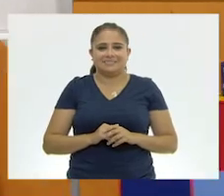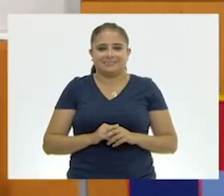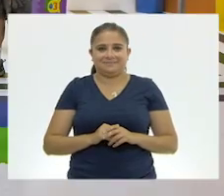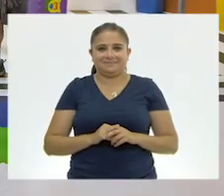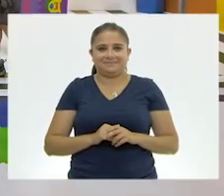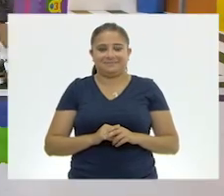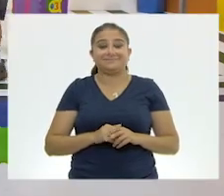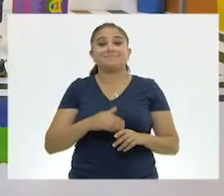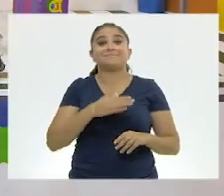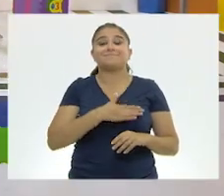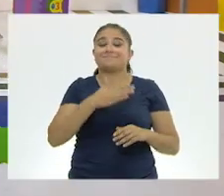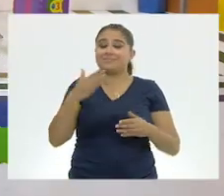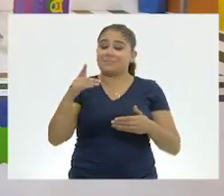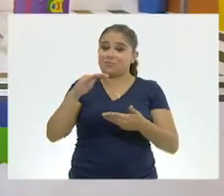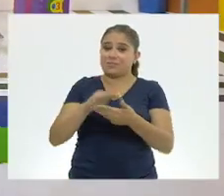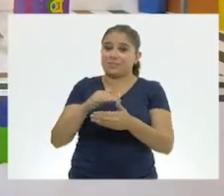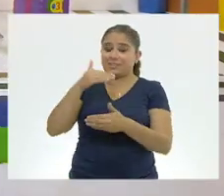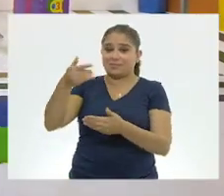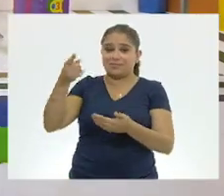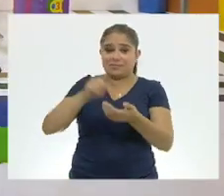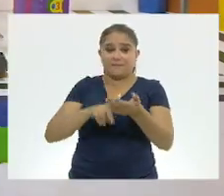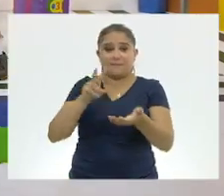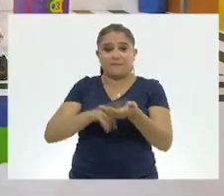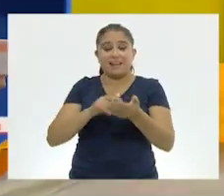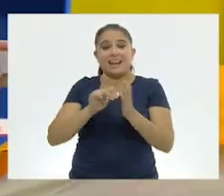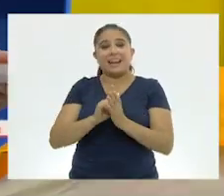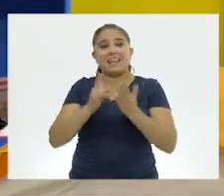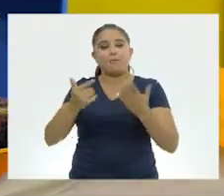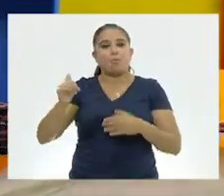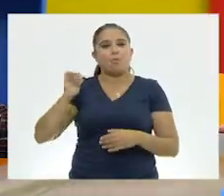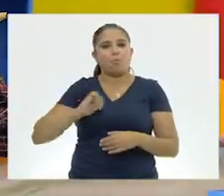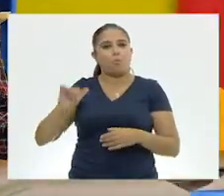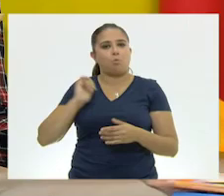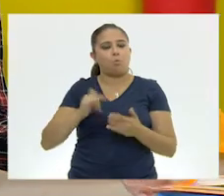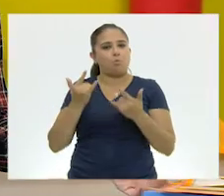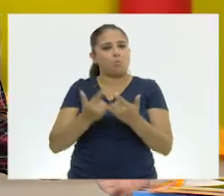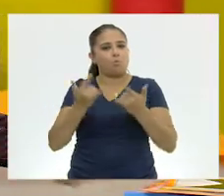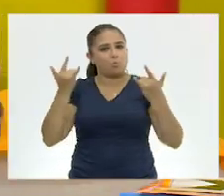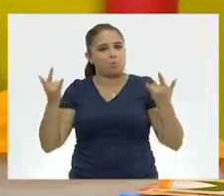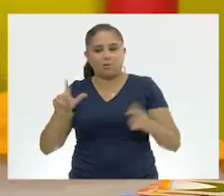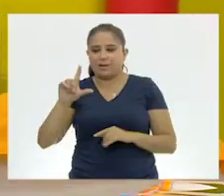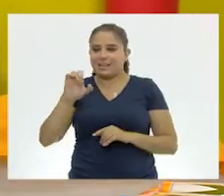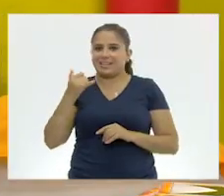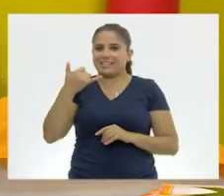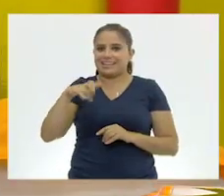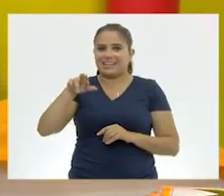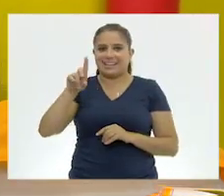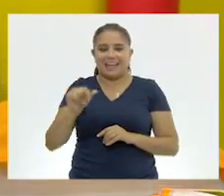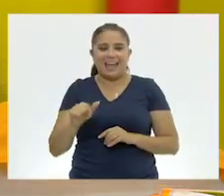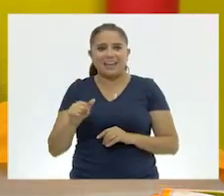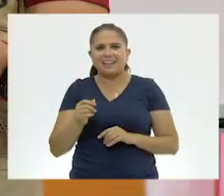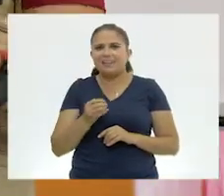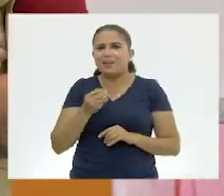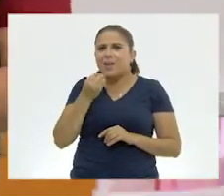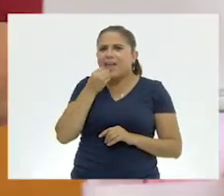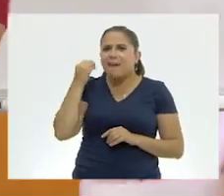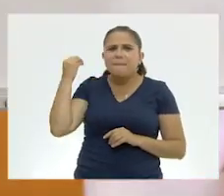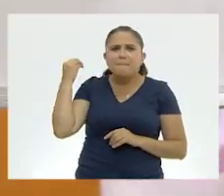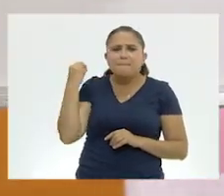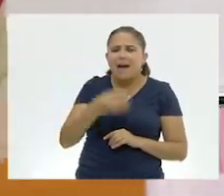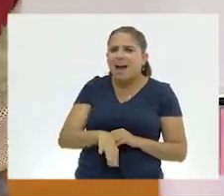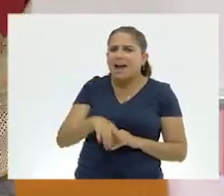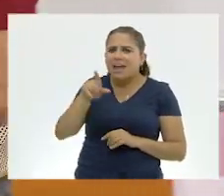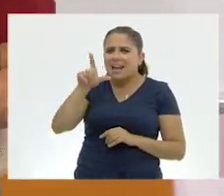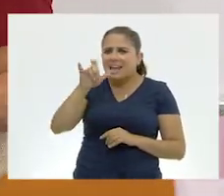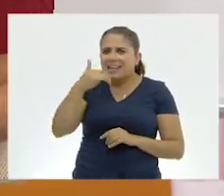bueno, su tesoro es un libro de leyendas. ¿Qué tal? ¡Qué padre! ¡Y esta